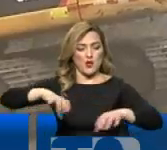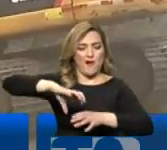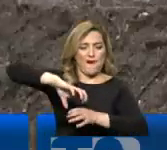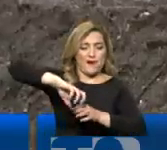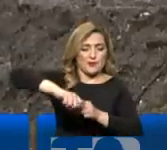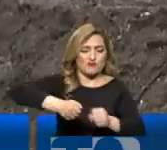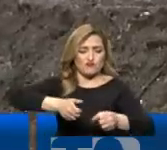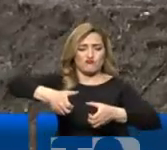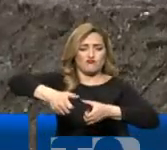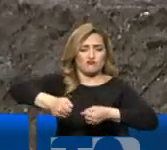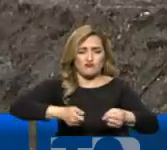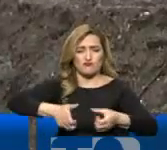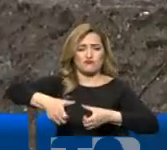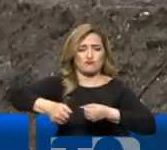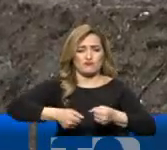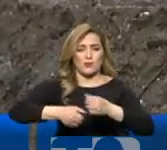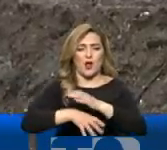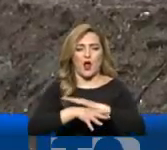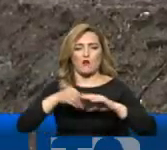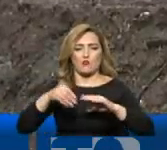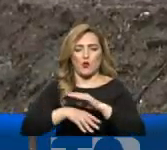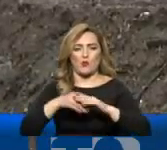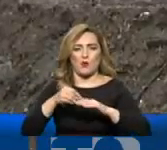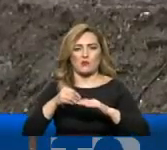drenar el crudo para evitar un derrame de petróleo.